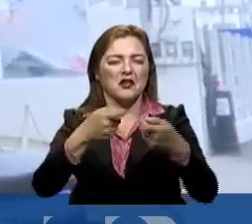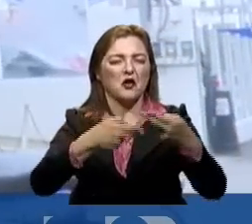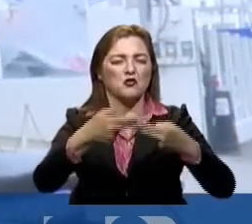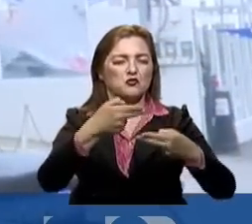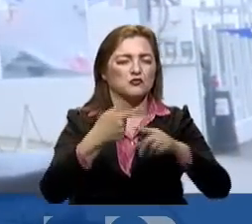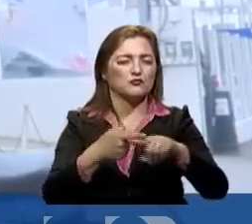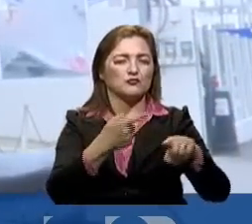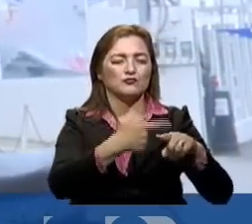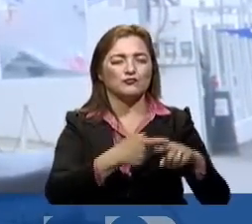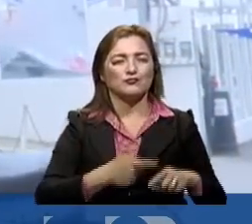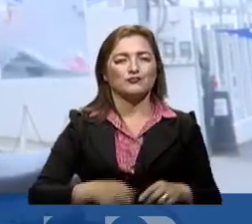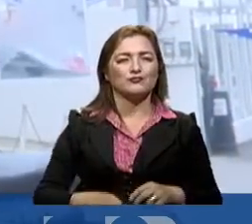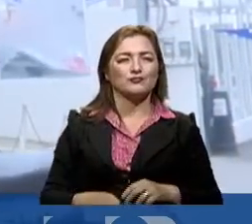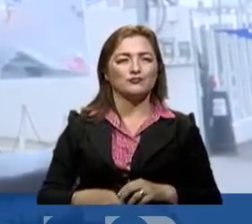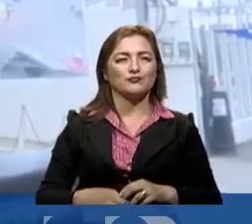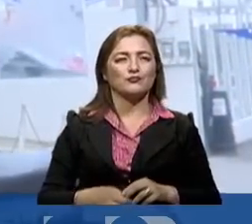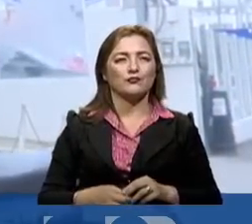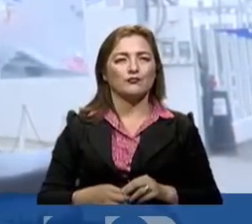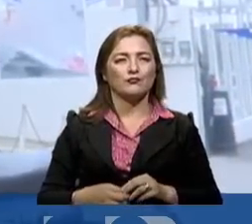comerciales.